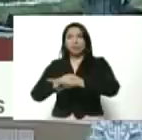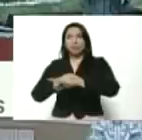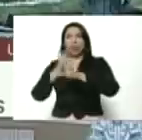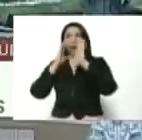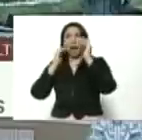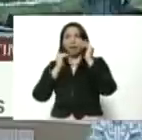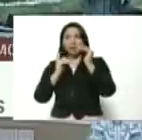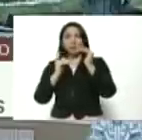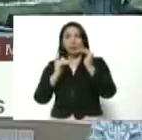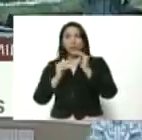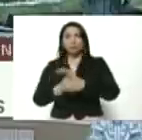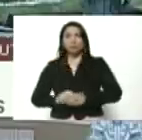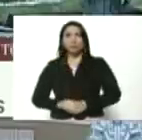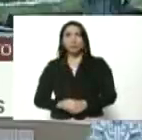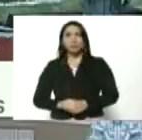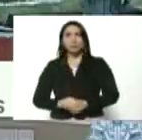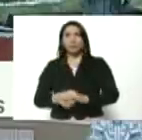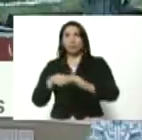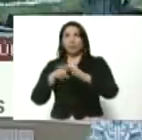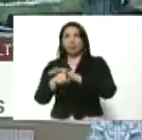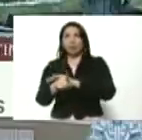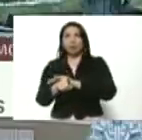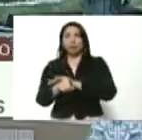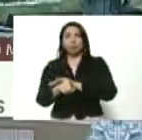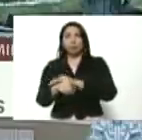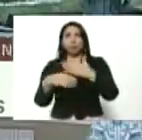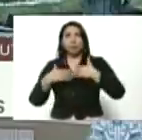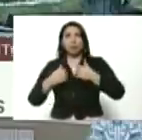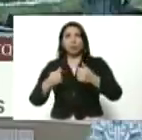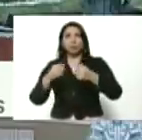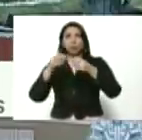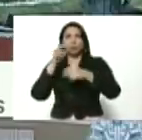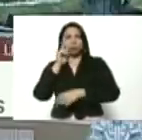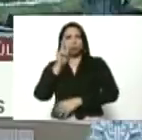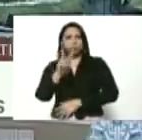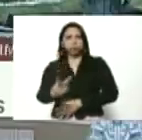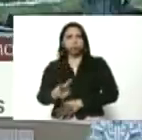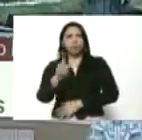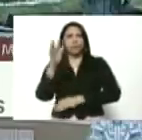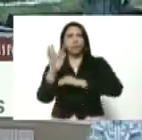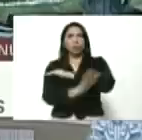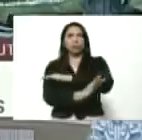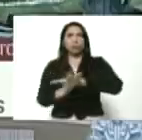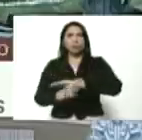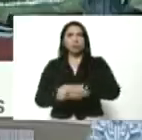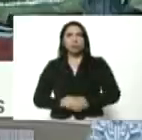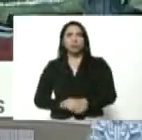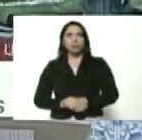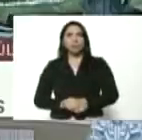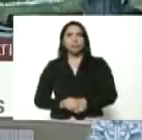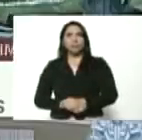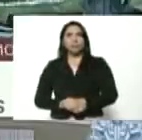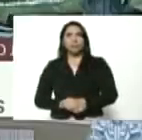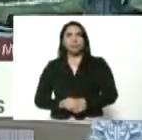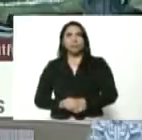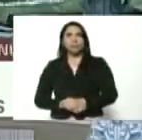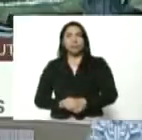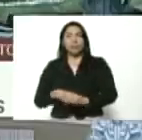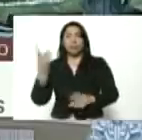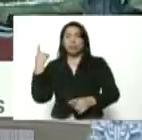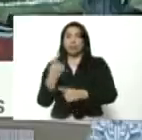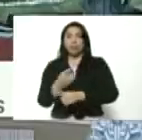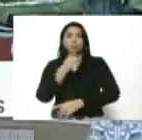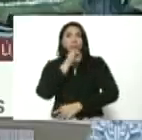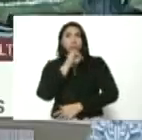en este cerco sanitario fronterizo de igual manera debemos